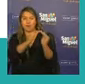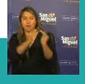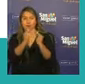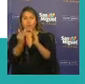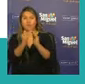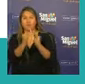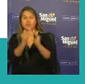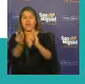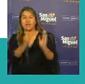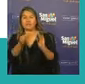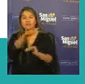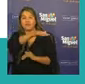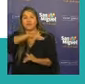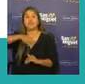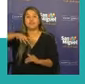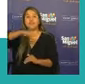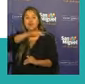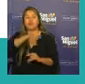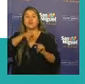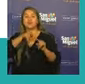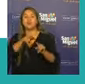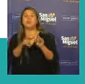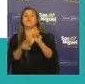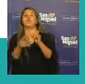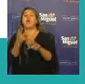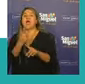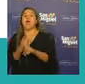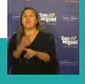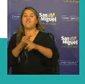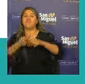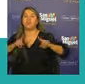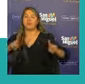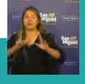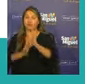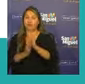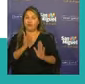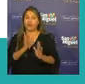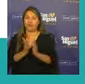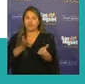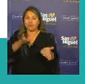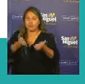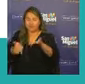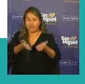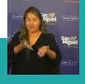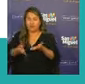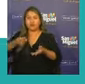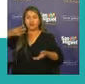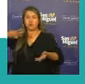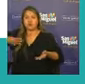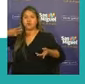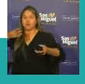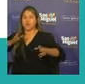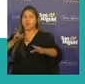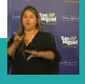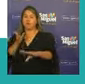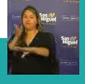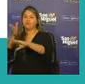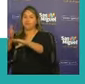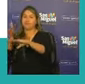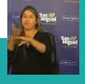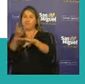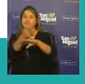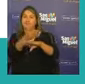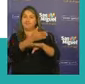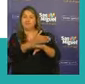y desde ahí nos hemos desplegado con ferias de servicio, con presencia en todas las ferias de nuestra comuna, en las ferias